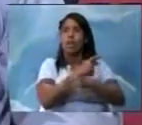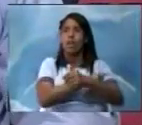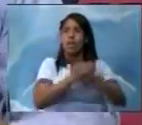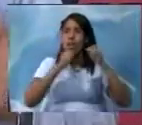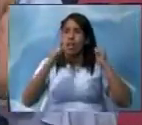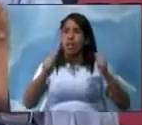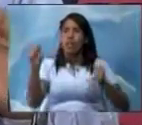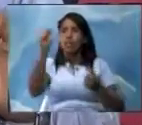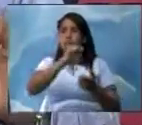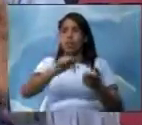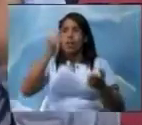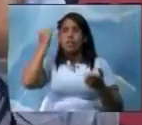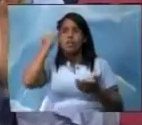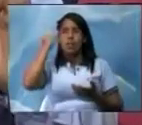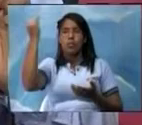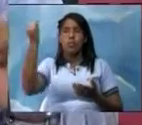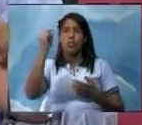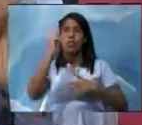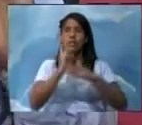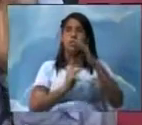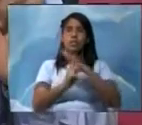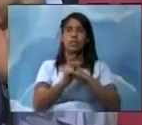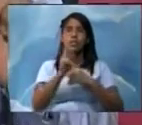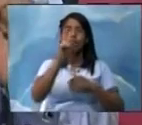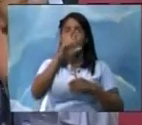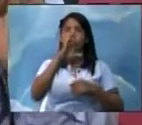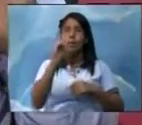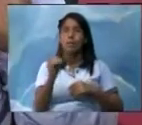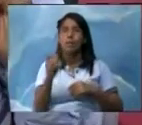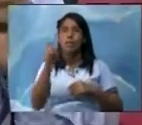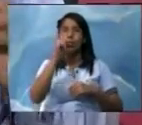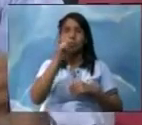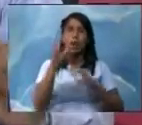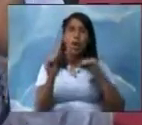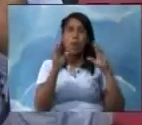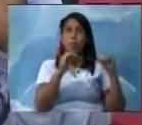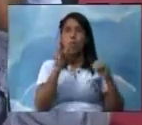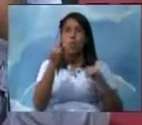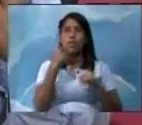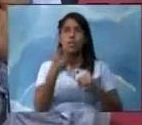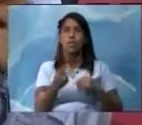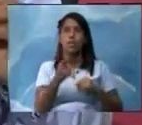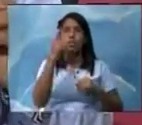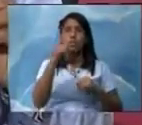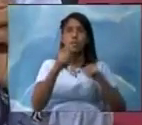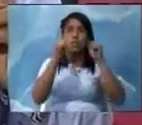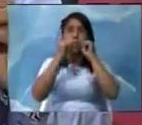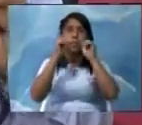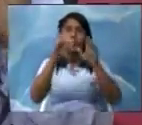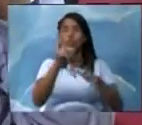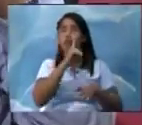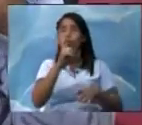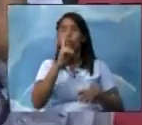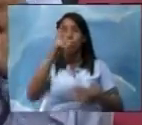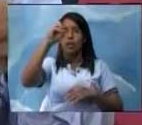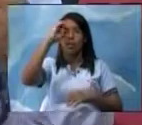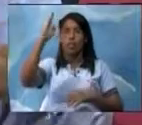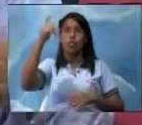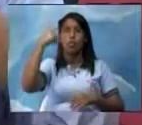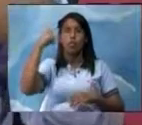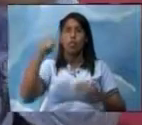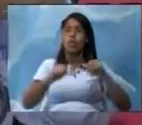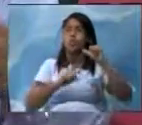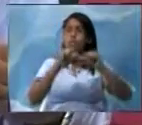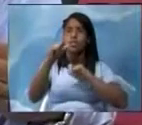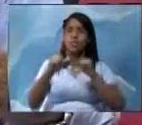poder y la sabiduría versículo 20 Daniel Habló y dijo sea bendito el nombre de Dios por los de